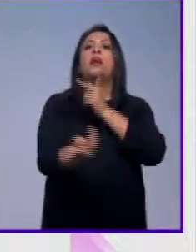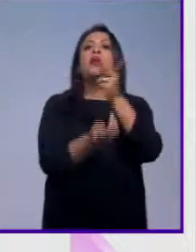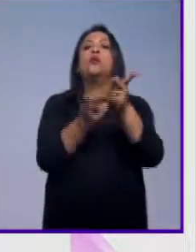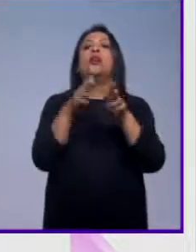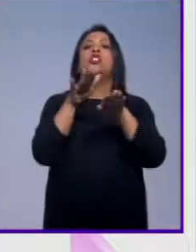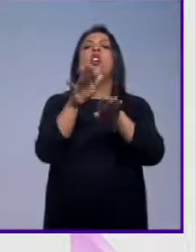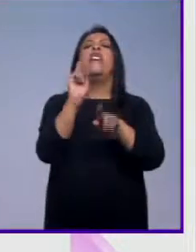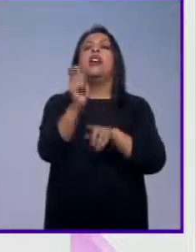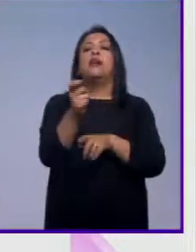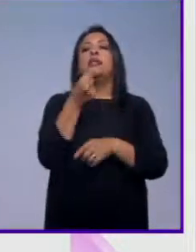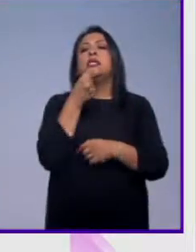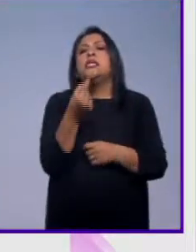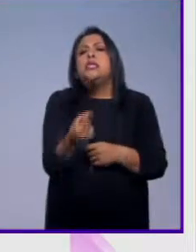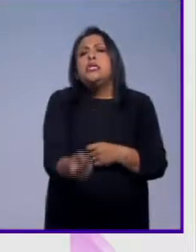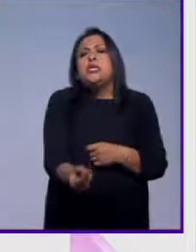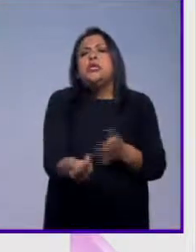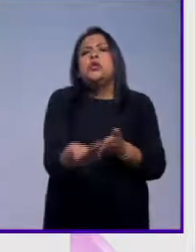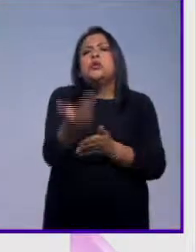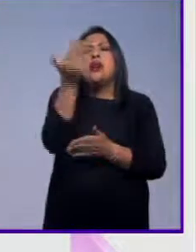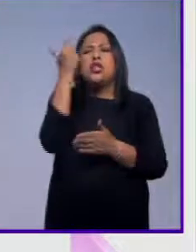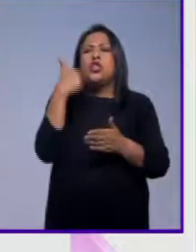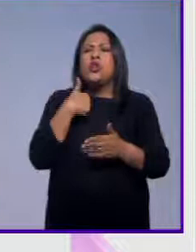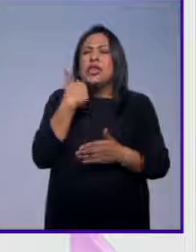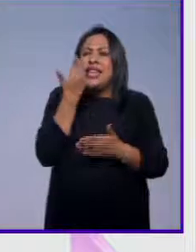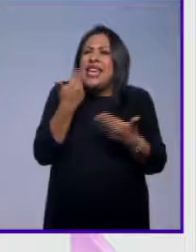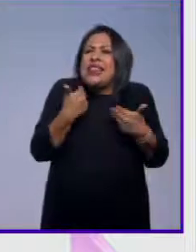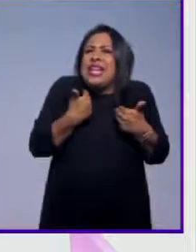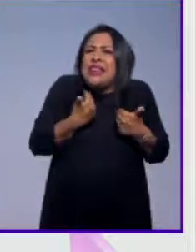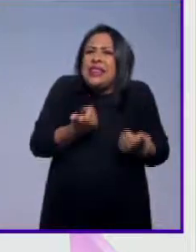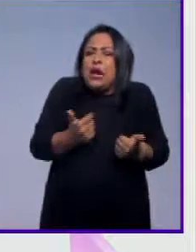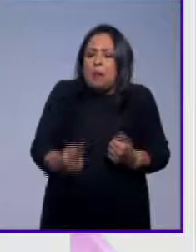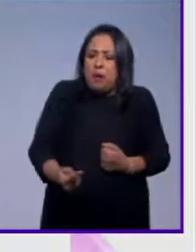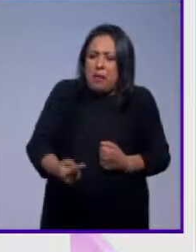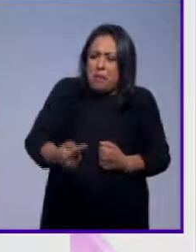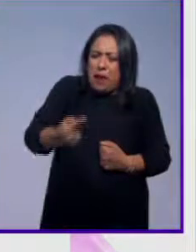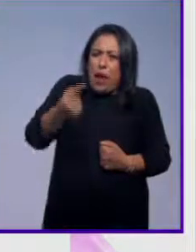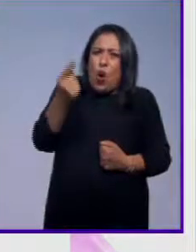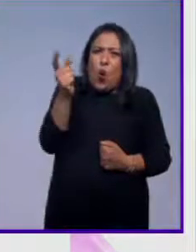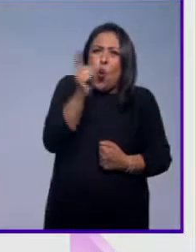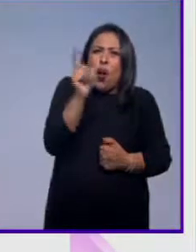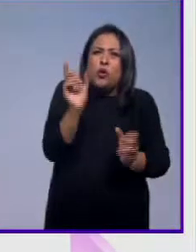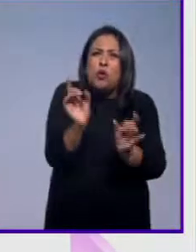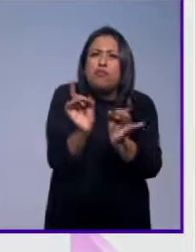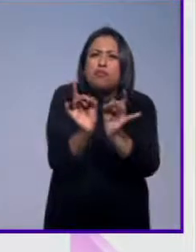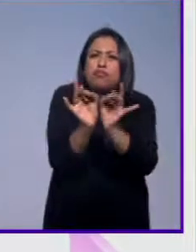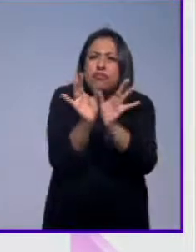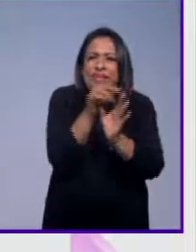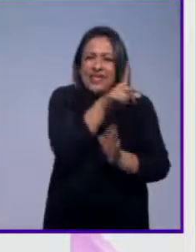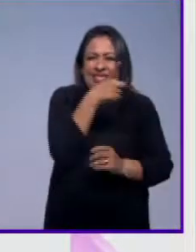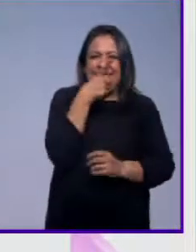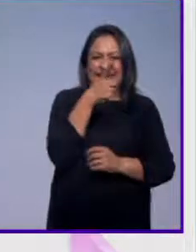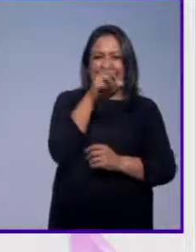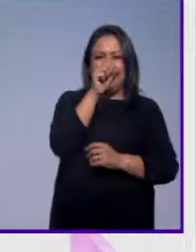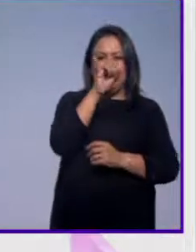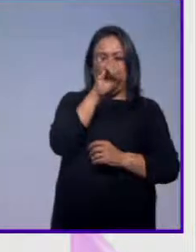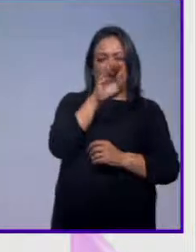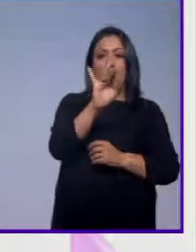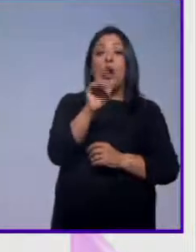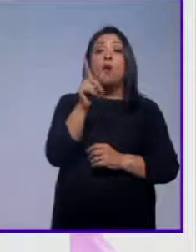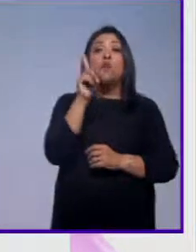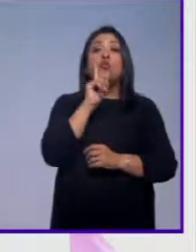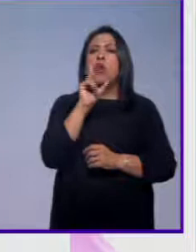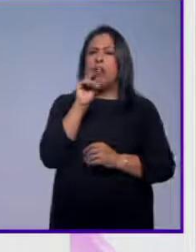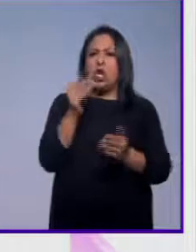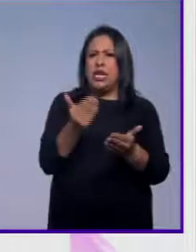su infancia porque me interesaba mucho entender en qué momento de su vida como bien decía simón de uruguay si las mujeres